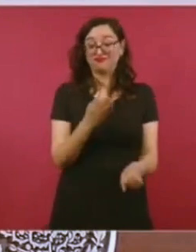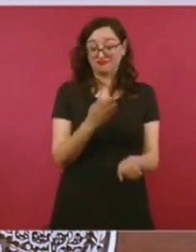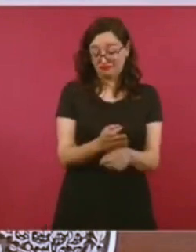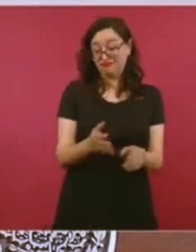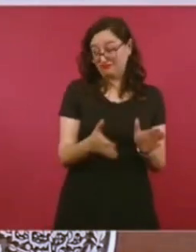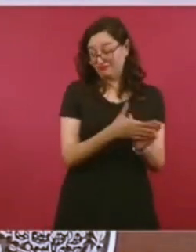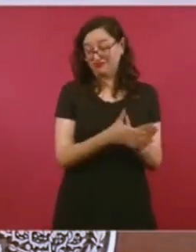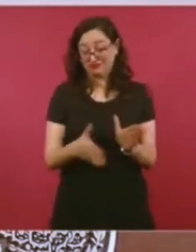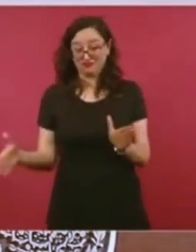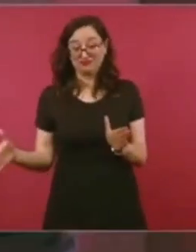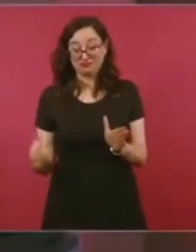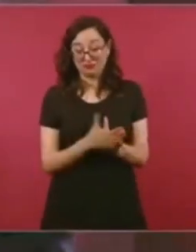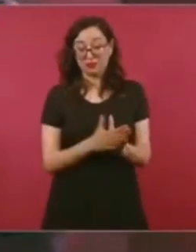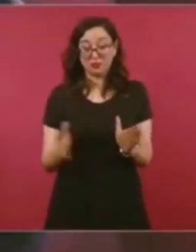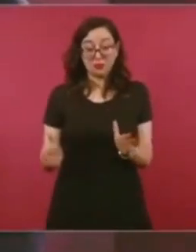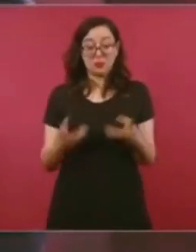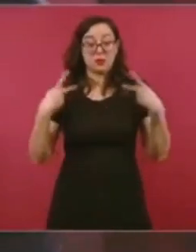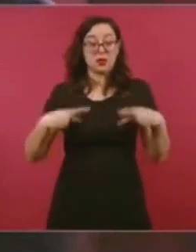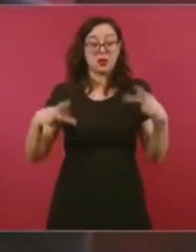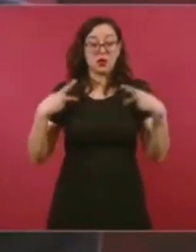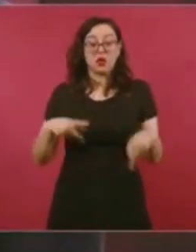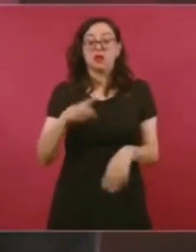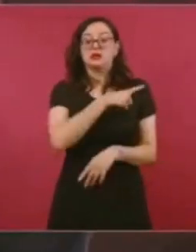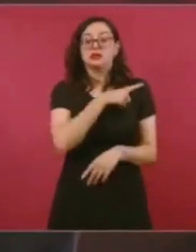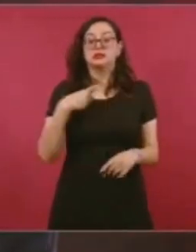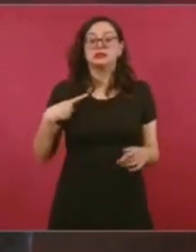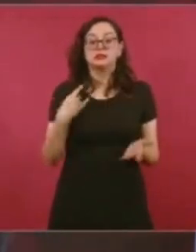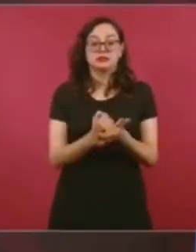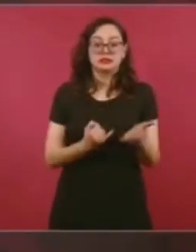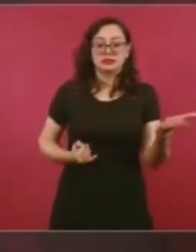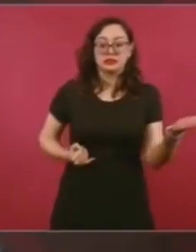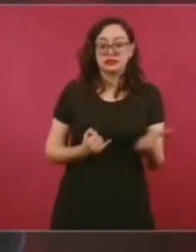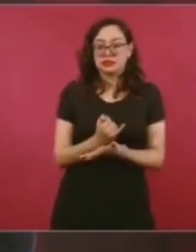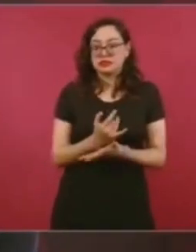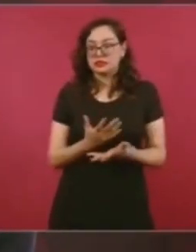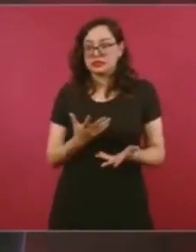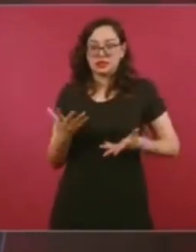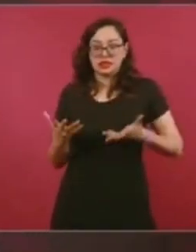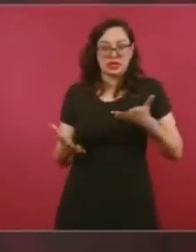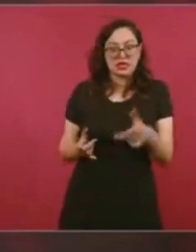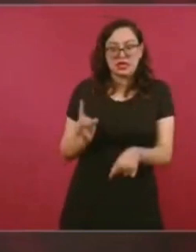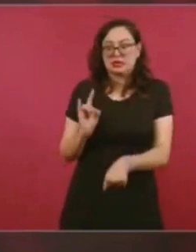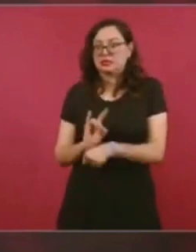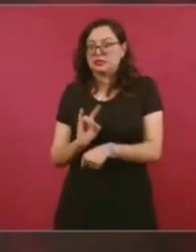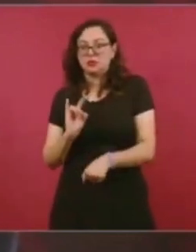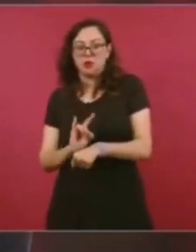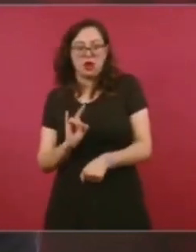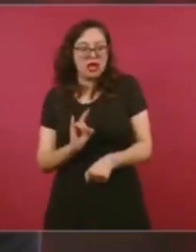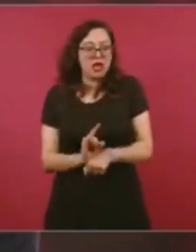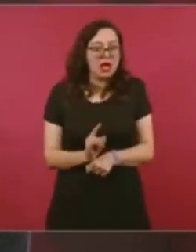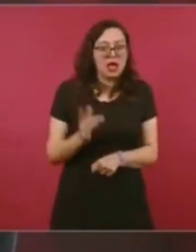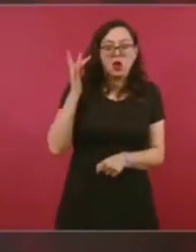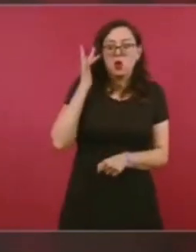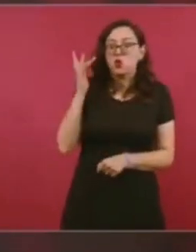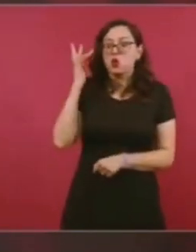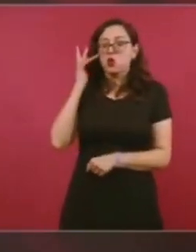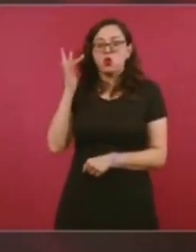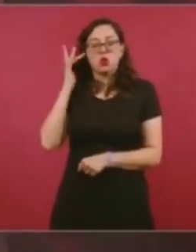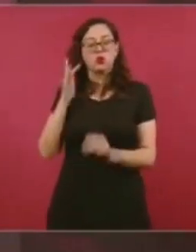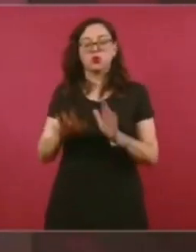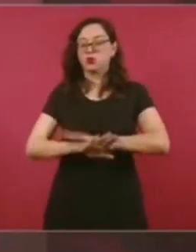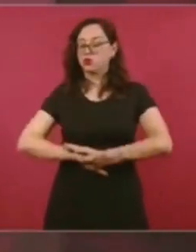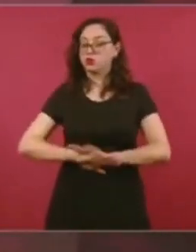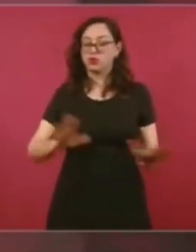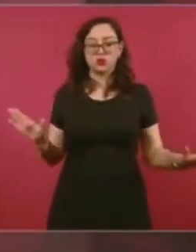respaldando al presidente en su búsqueda de un México mejor para todas y todos recuerden su participación es